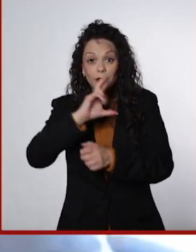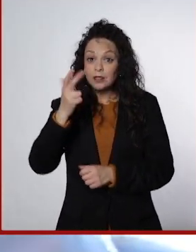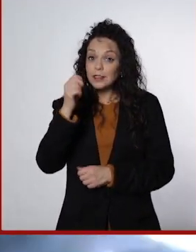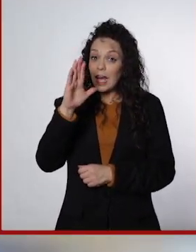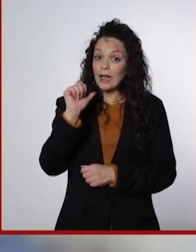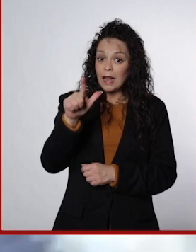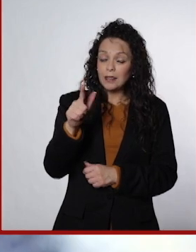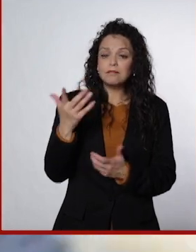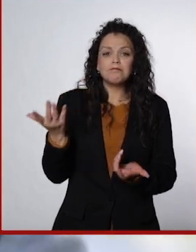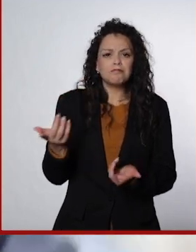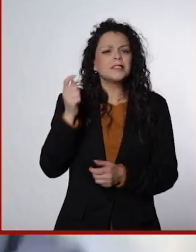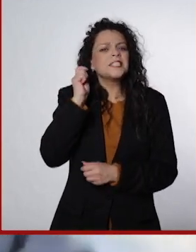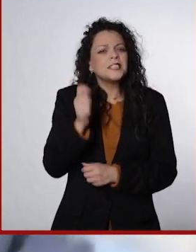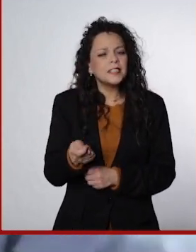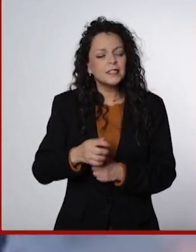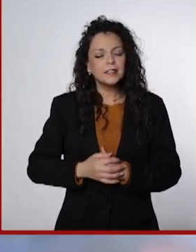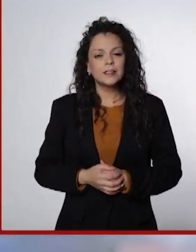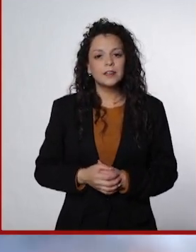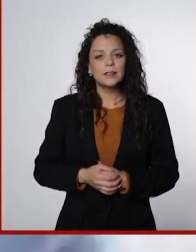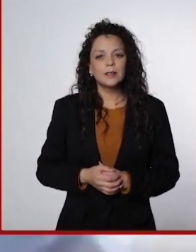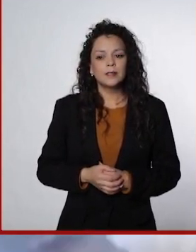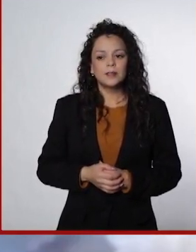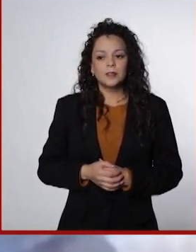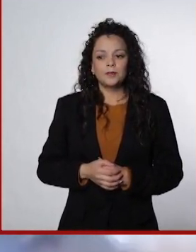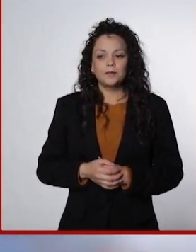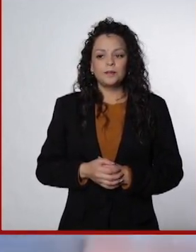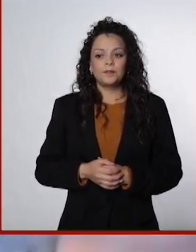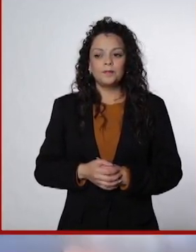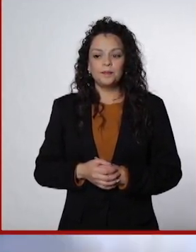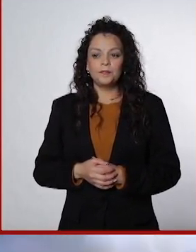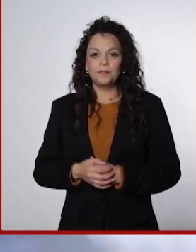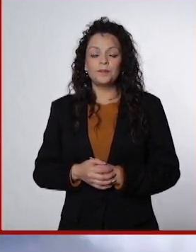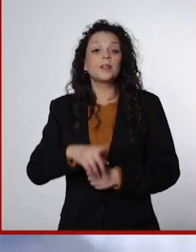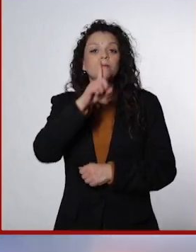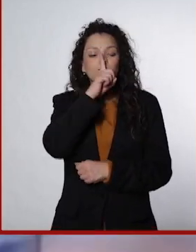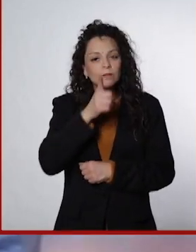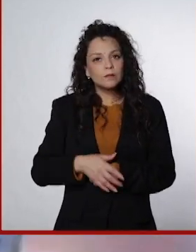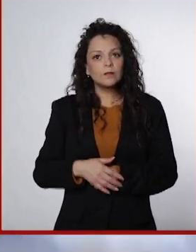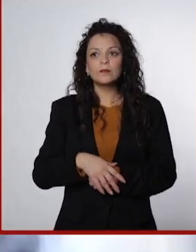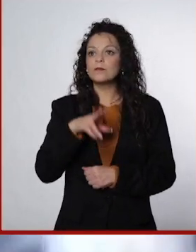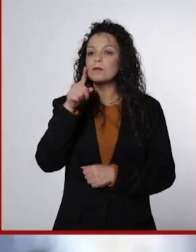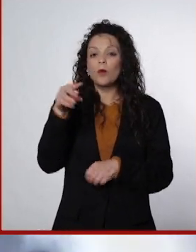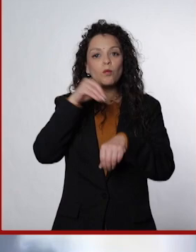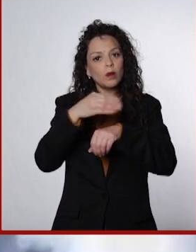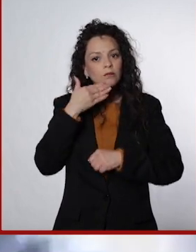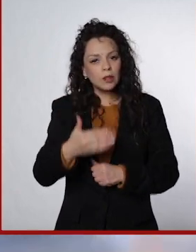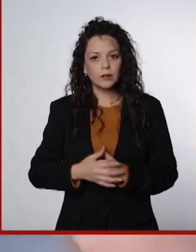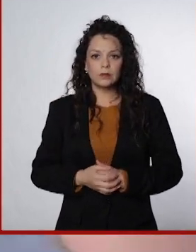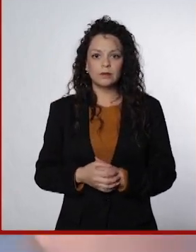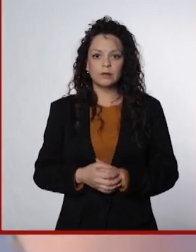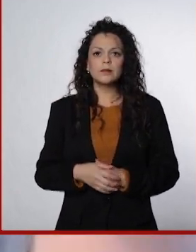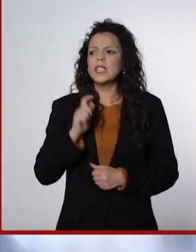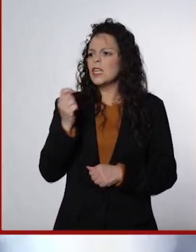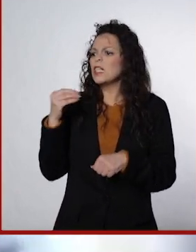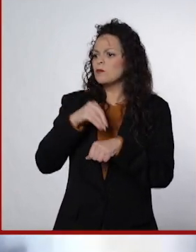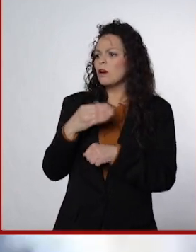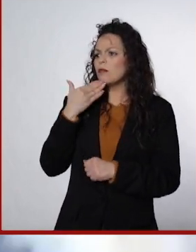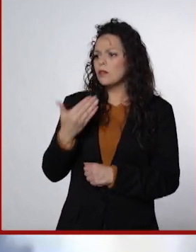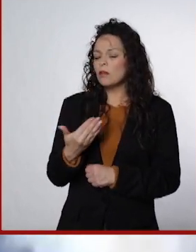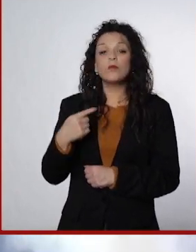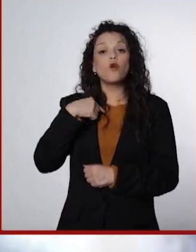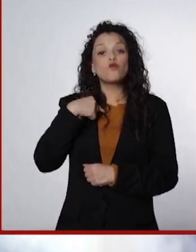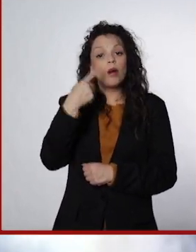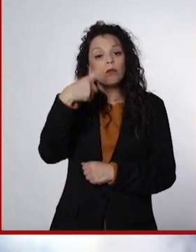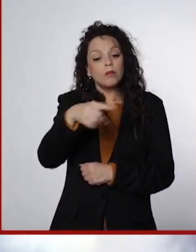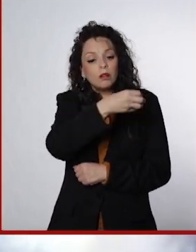chacal fue, baja los codos, cierra la boca, pórtate bien. ¿Qué es portarse bien? Portarse bien es como digo